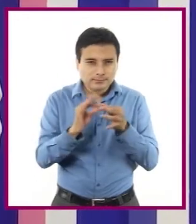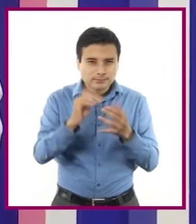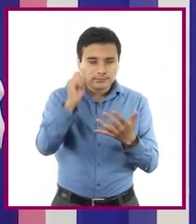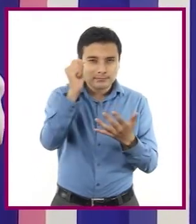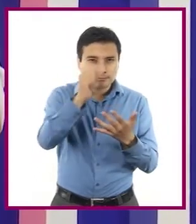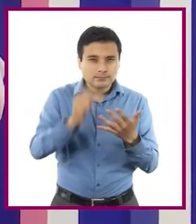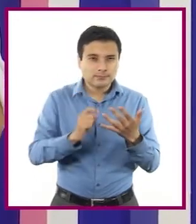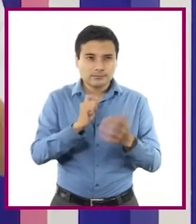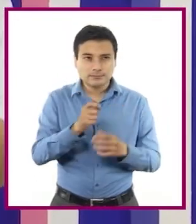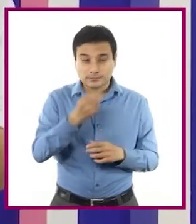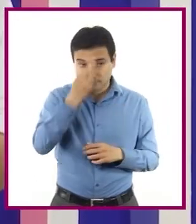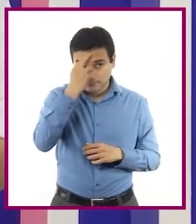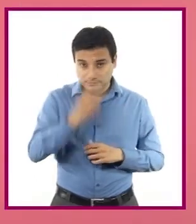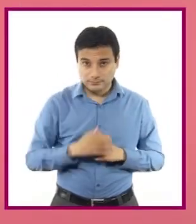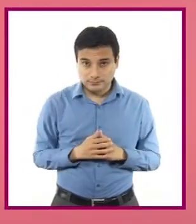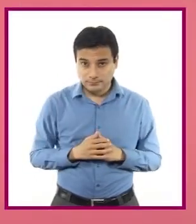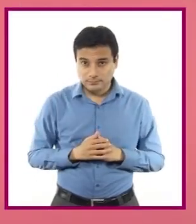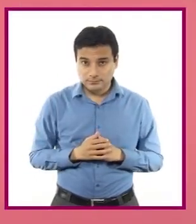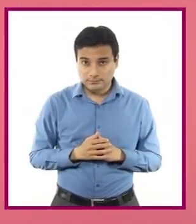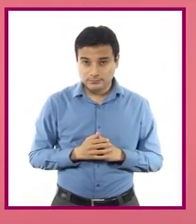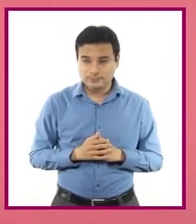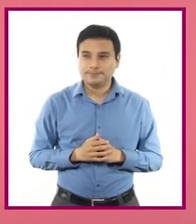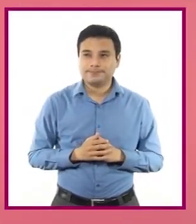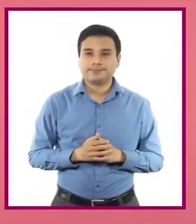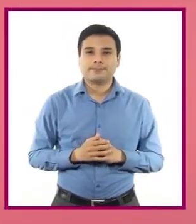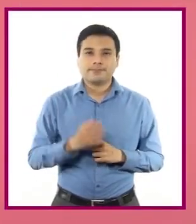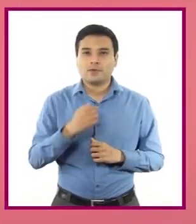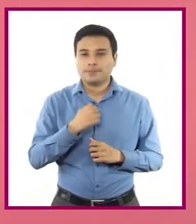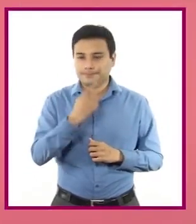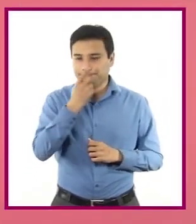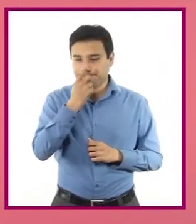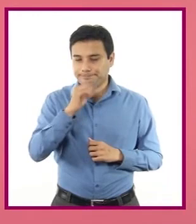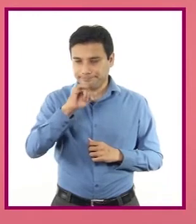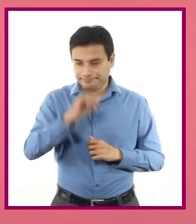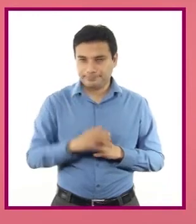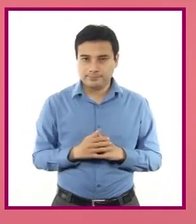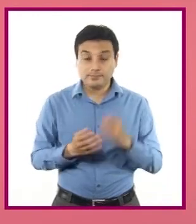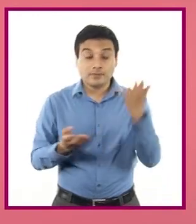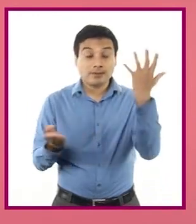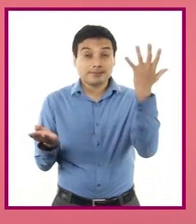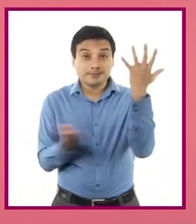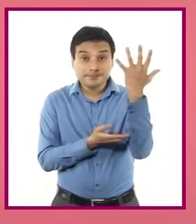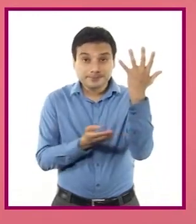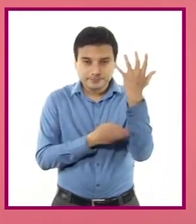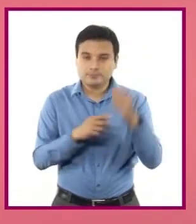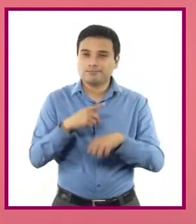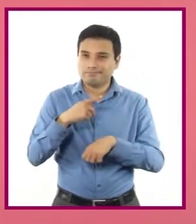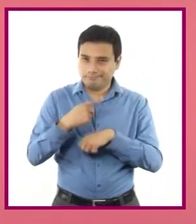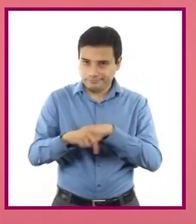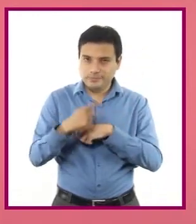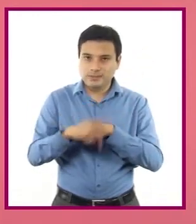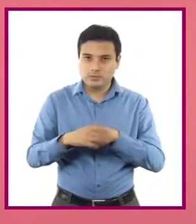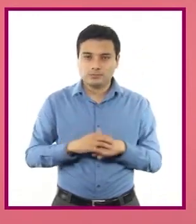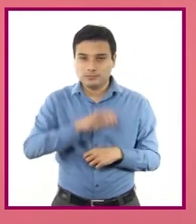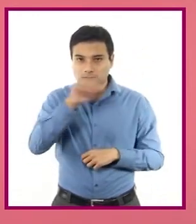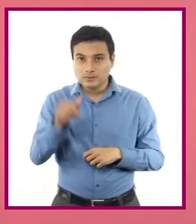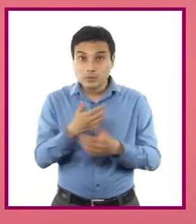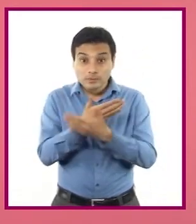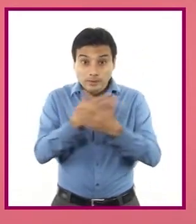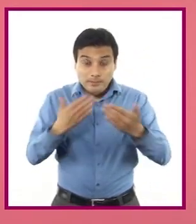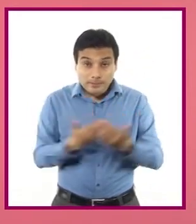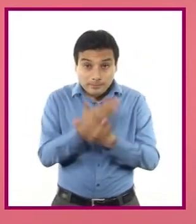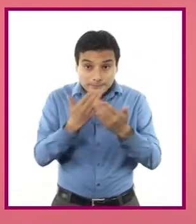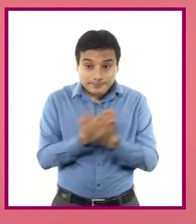revisamos sobre su conservación? Habíamos visto que la tala de árboles perjudica la reproducción de la mariposa. Por eso